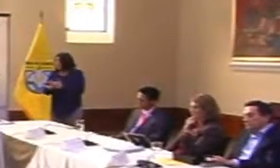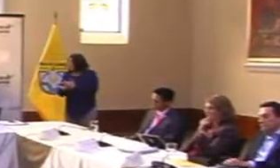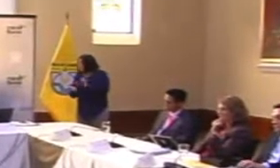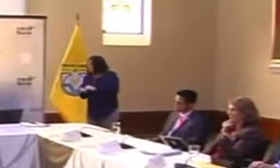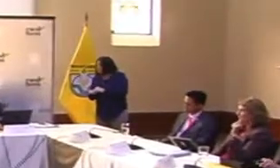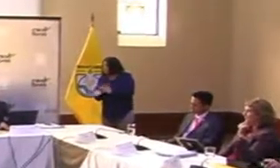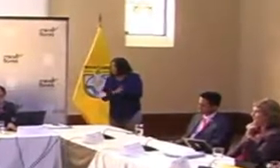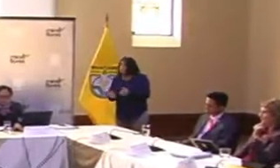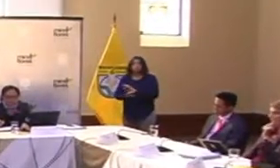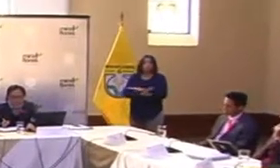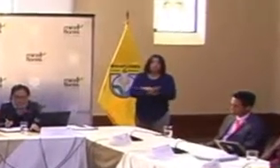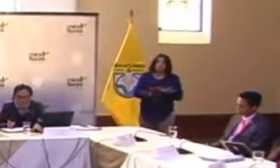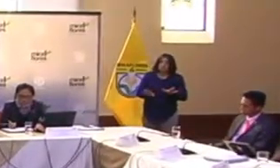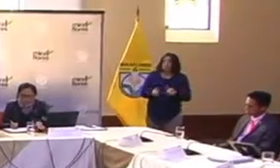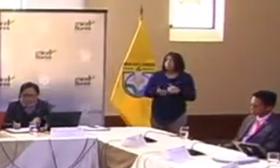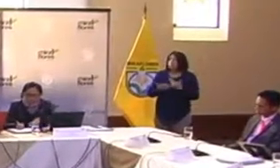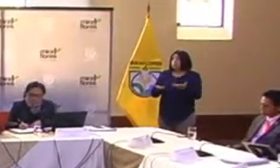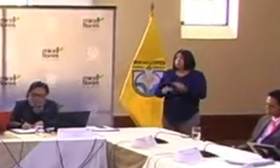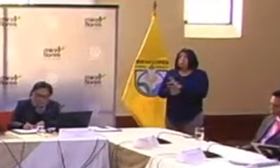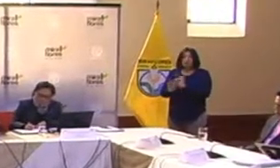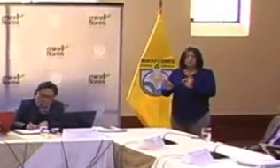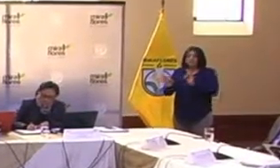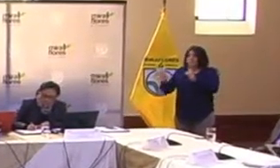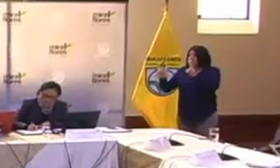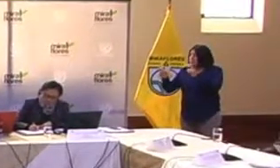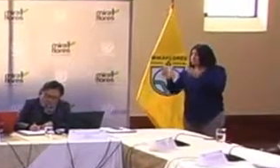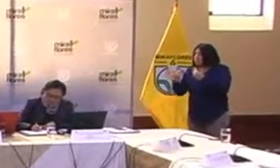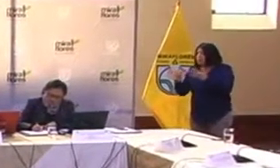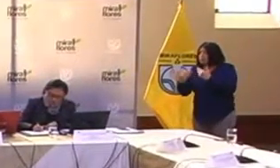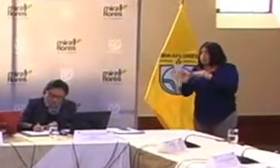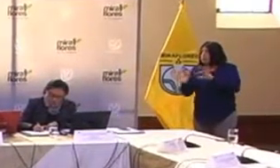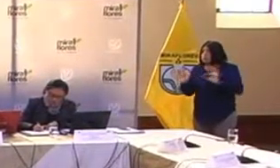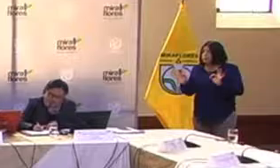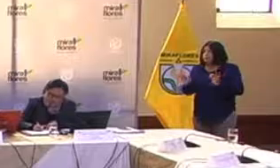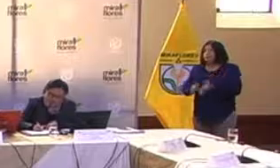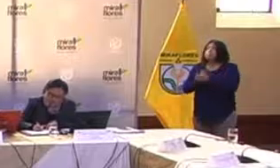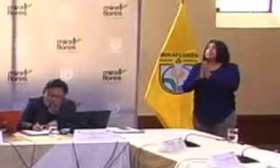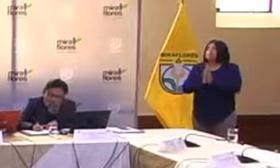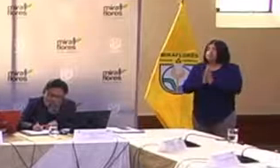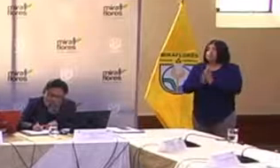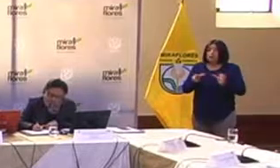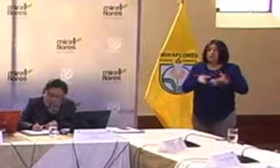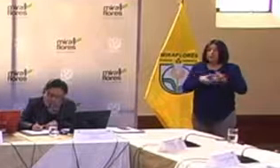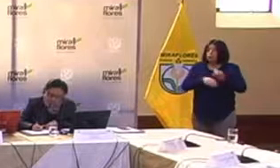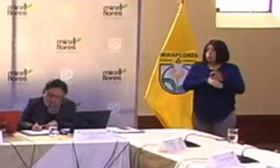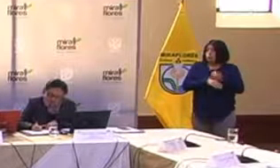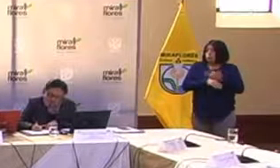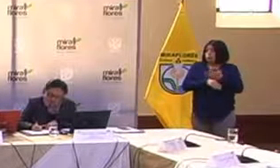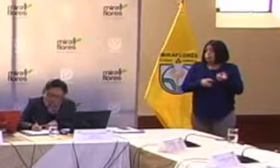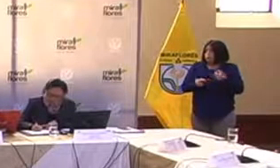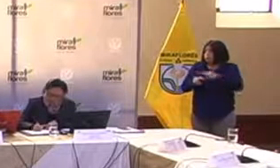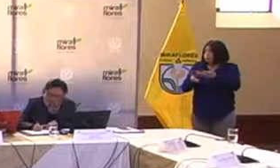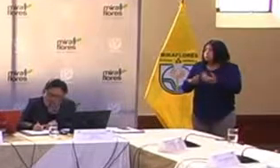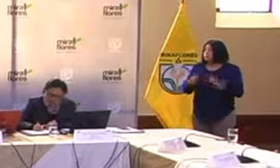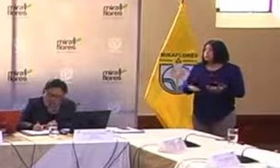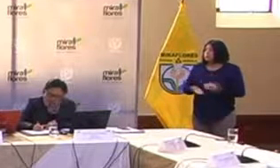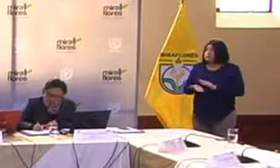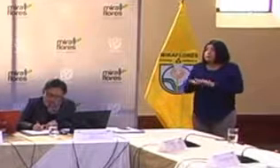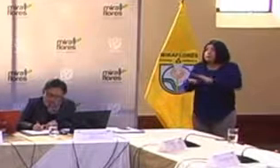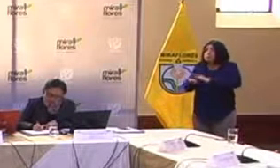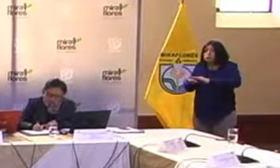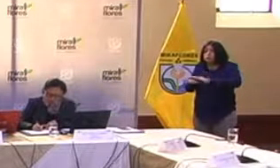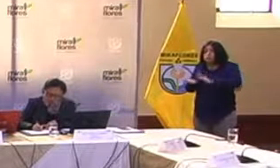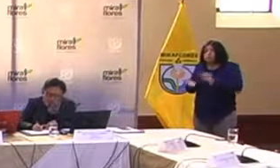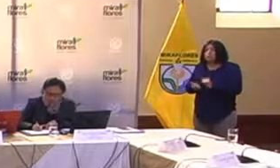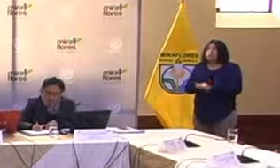algo más. Es todo, señor alcalde. No habiendo más temas que tratar, vamos a pedirle a los miembros del Consejo que se sirvan